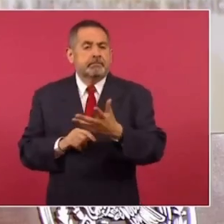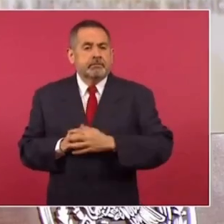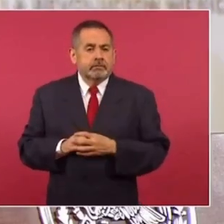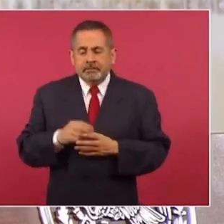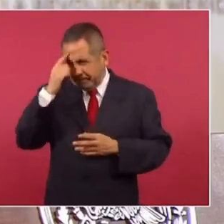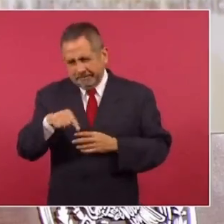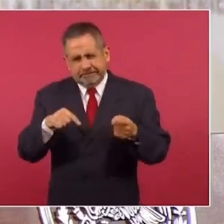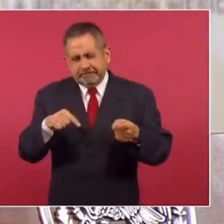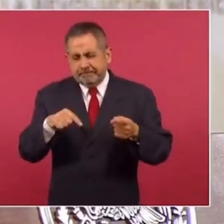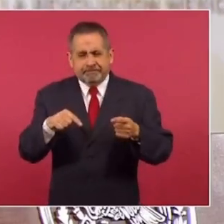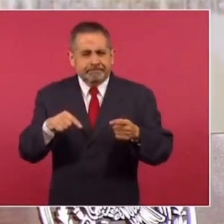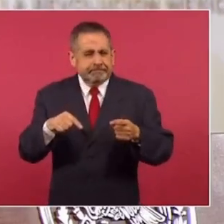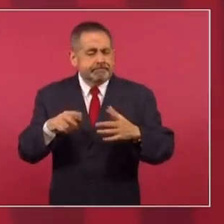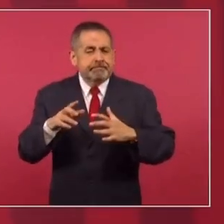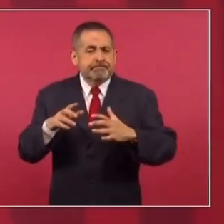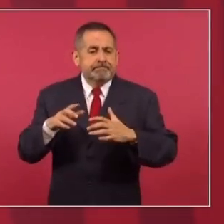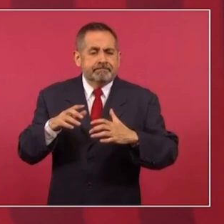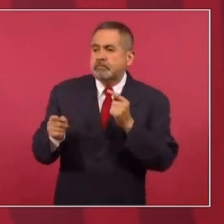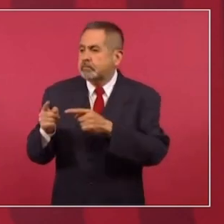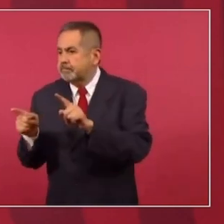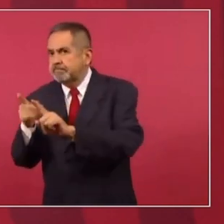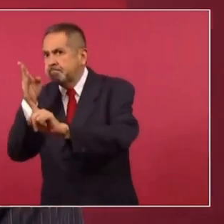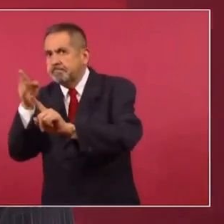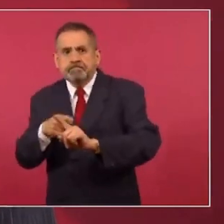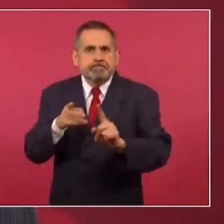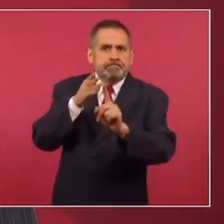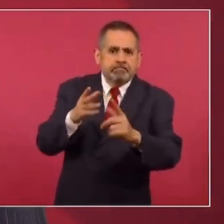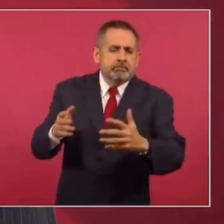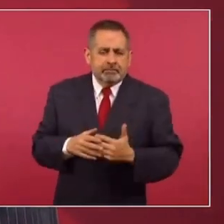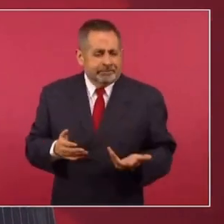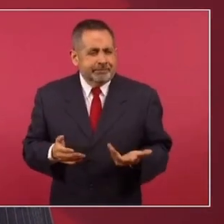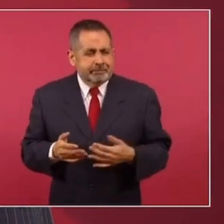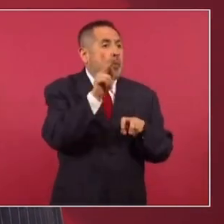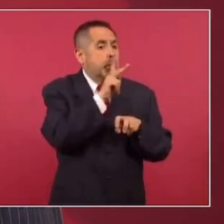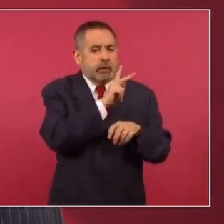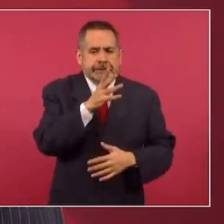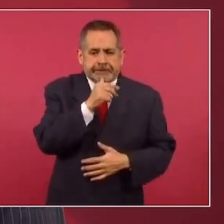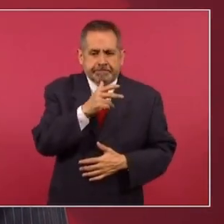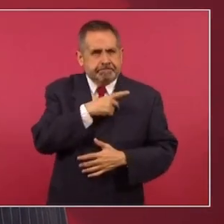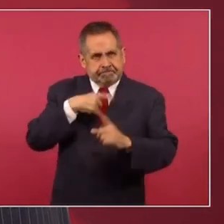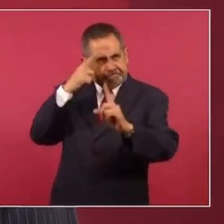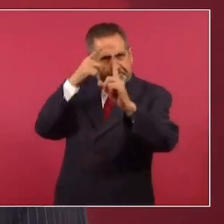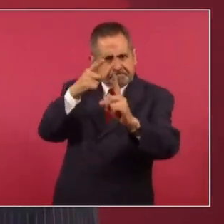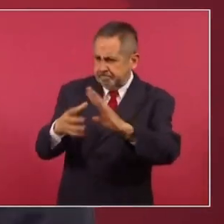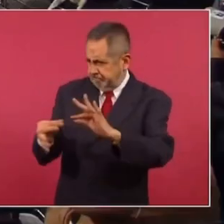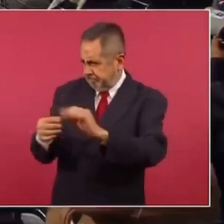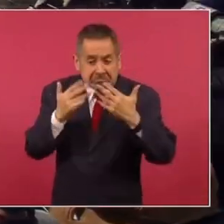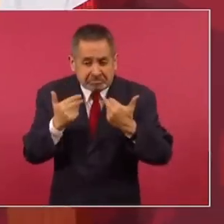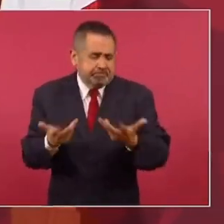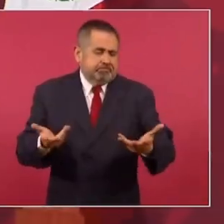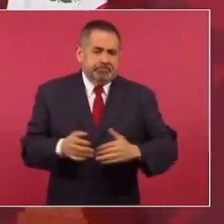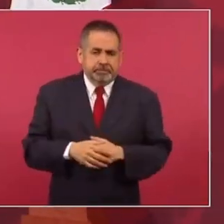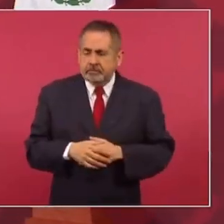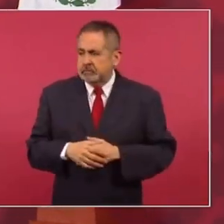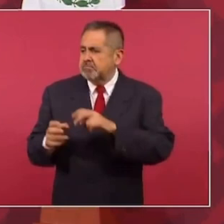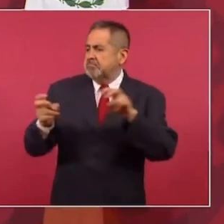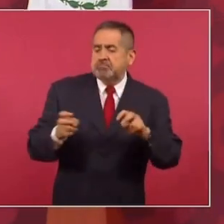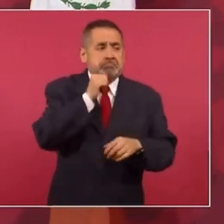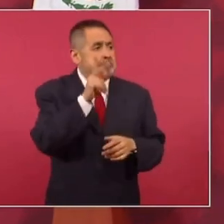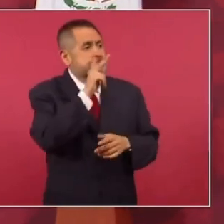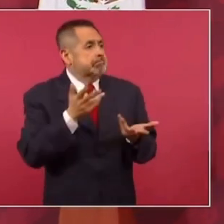de ruptura se necesita una causa. No se puede ser rebelde sin causa. Y si no hay elementos, no hay